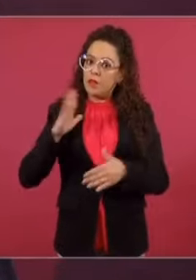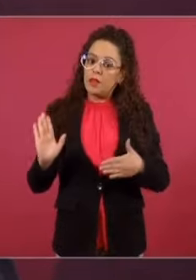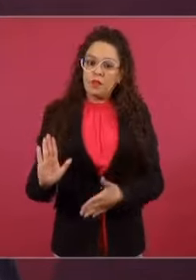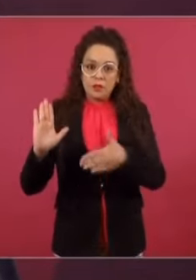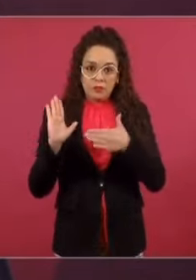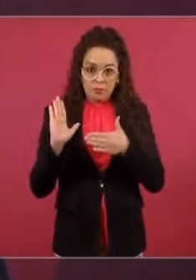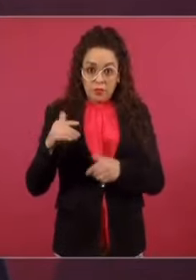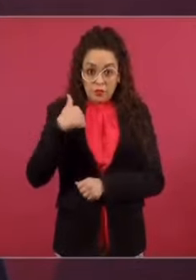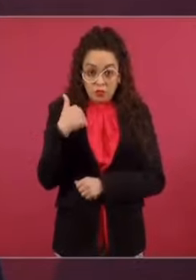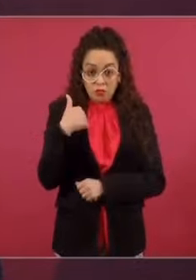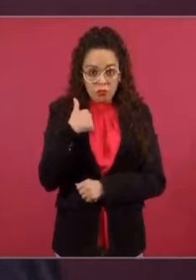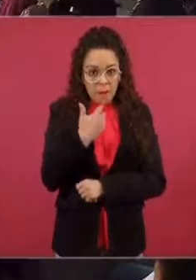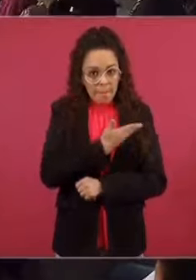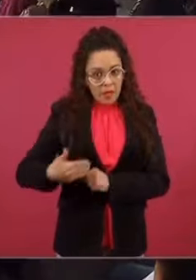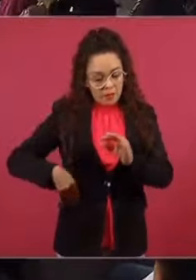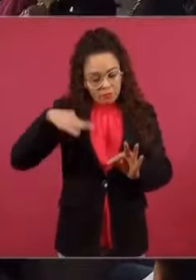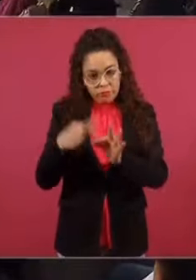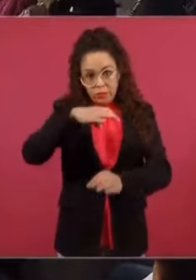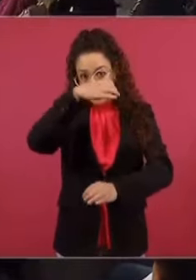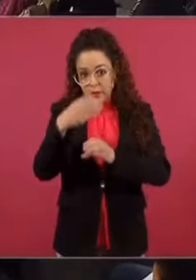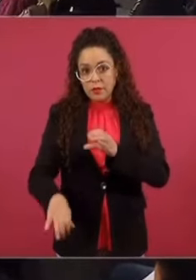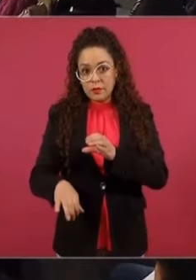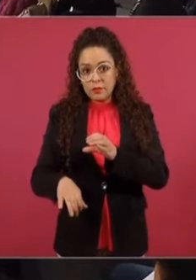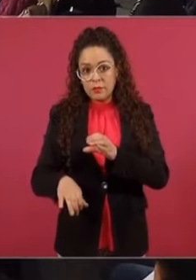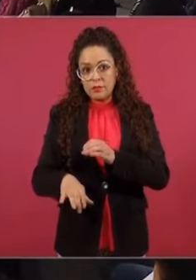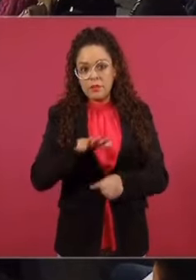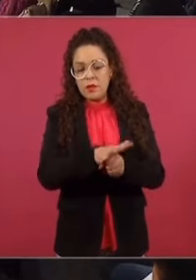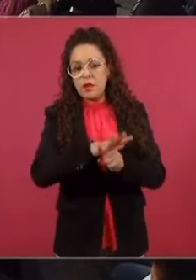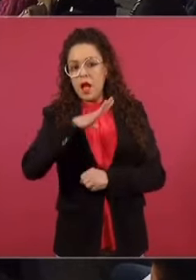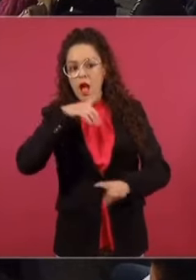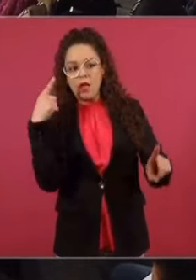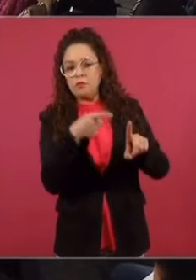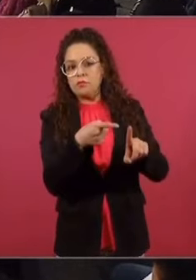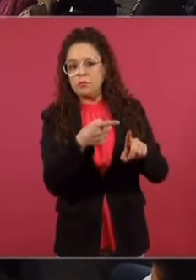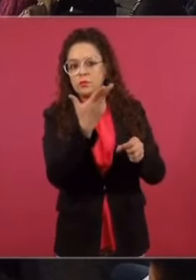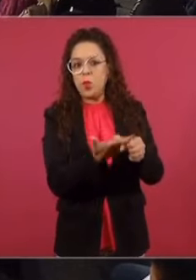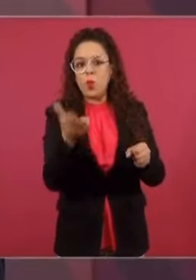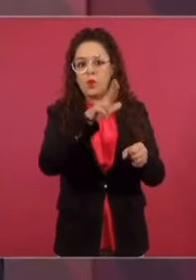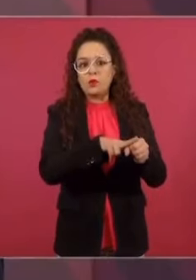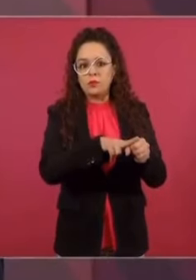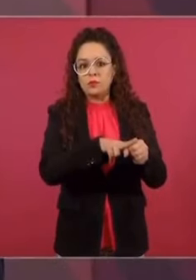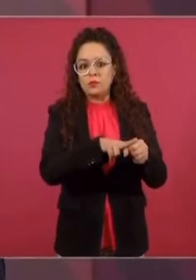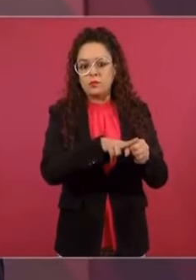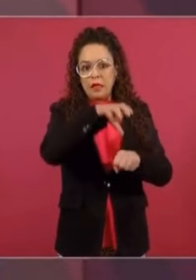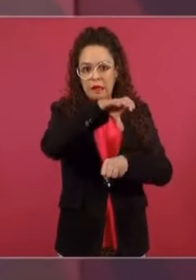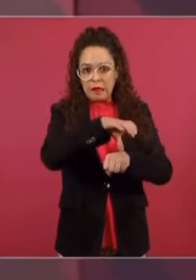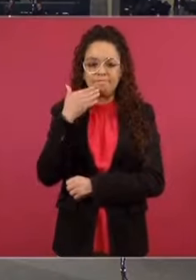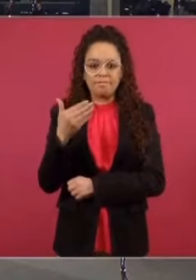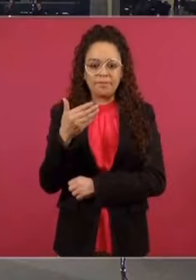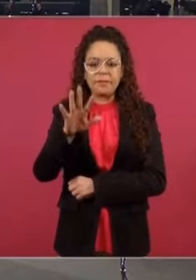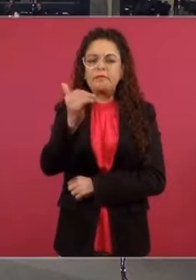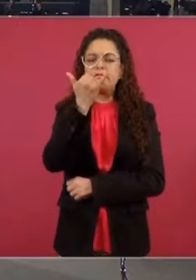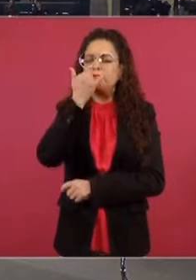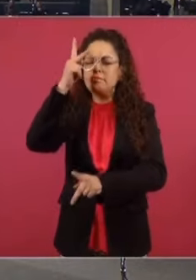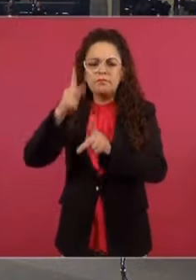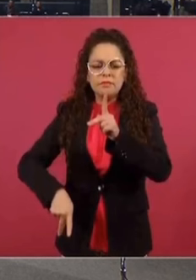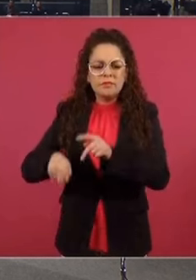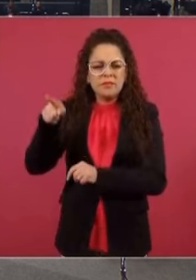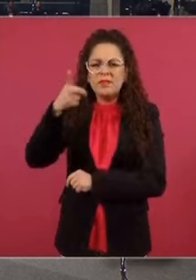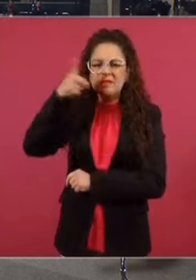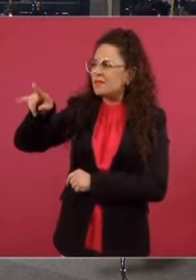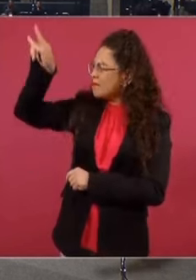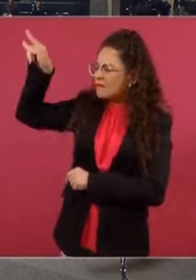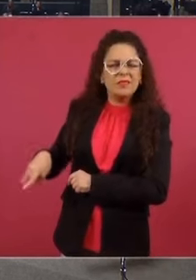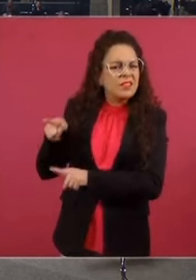entregar el gobierno con un sistema de salud pública de primera, como lo merece la gente. ¿Qué cosa es lo que decía el